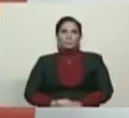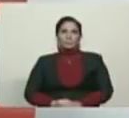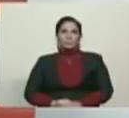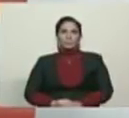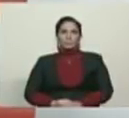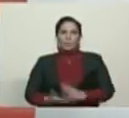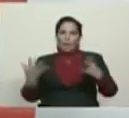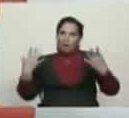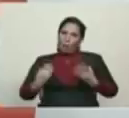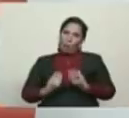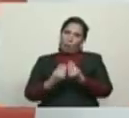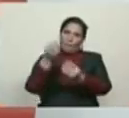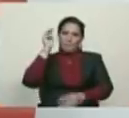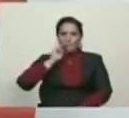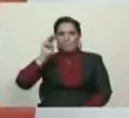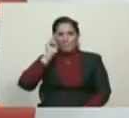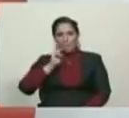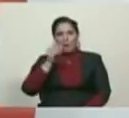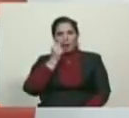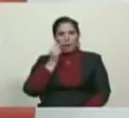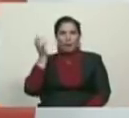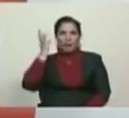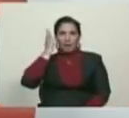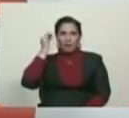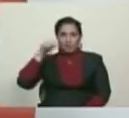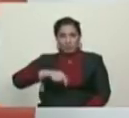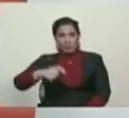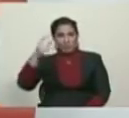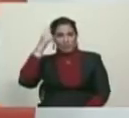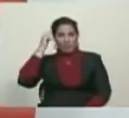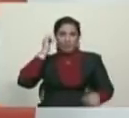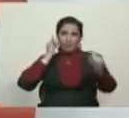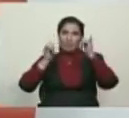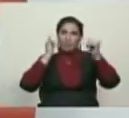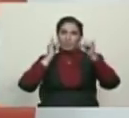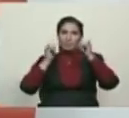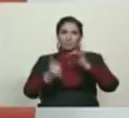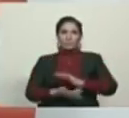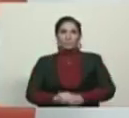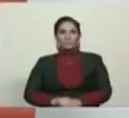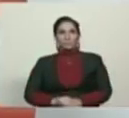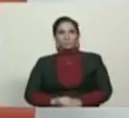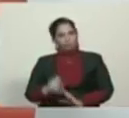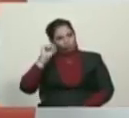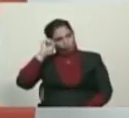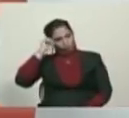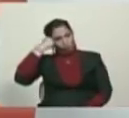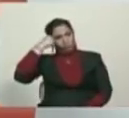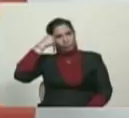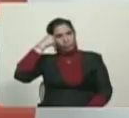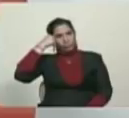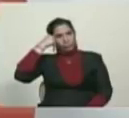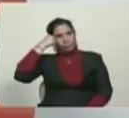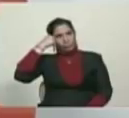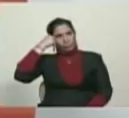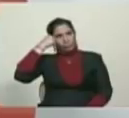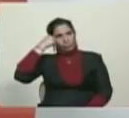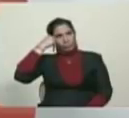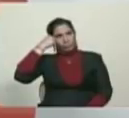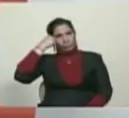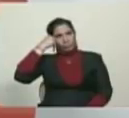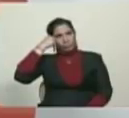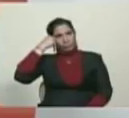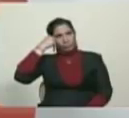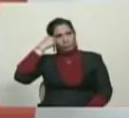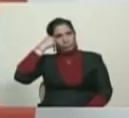Acompañemos a los maestros y a las maestras en su día. Y recordemos a Rosa